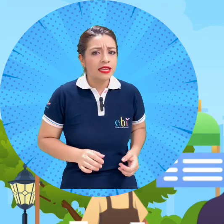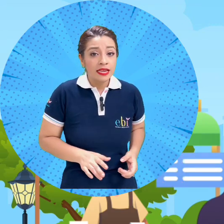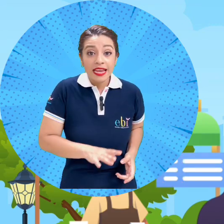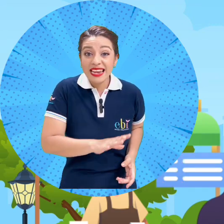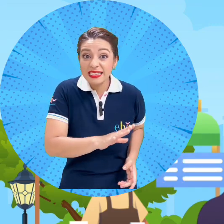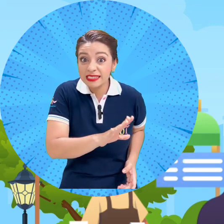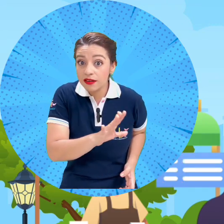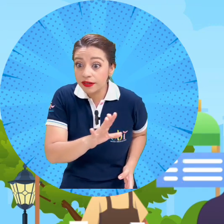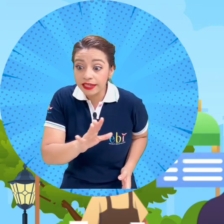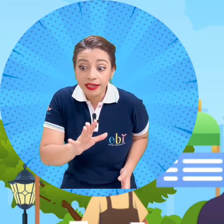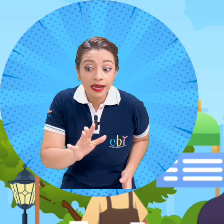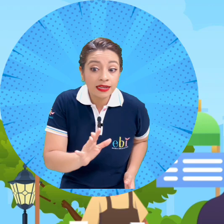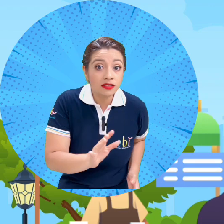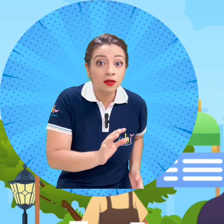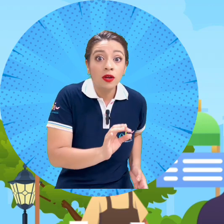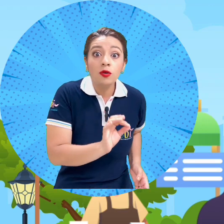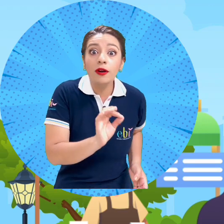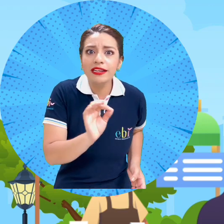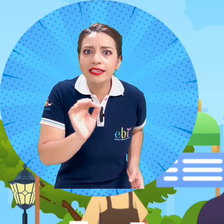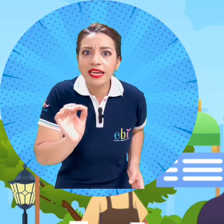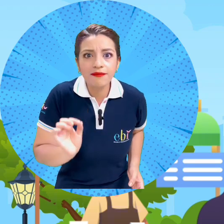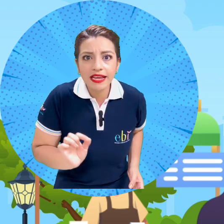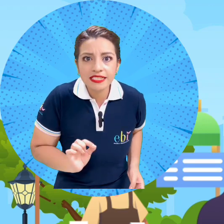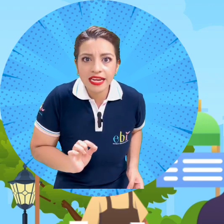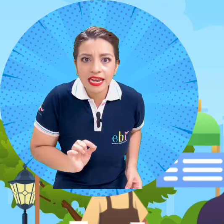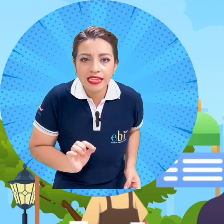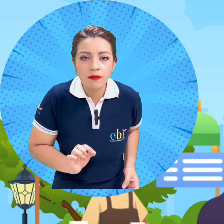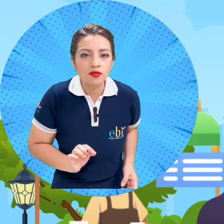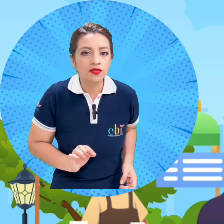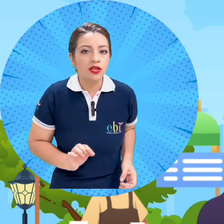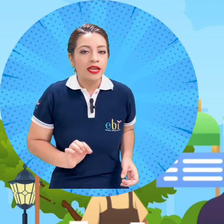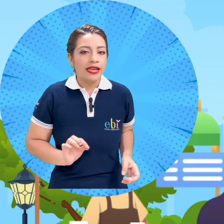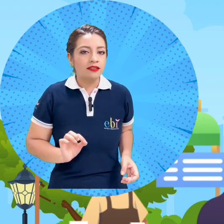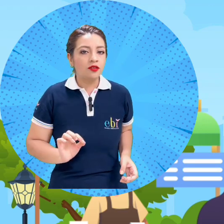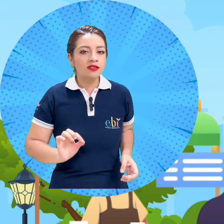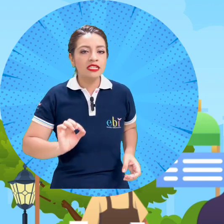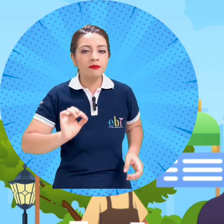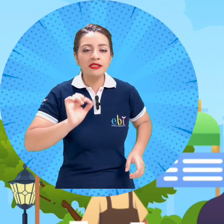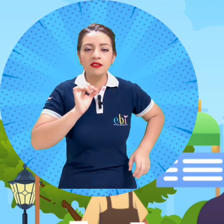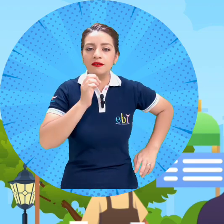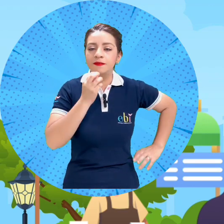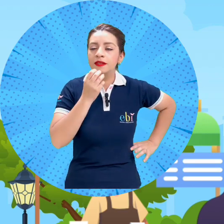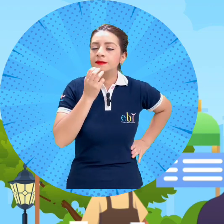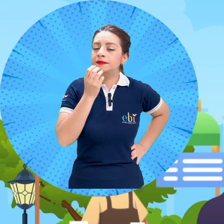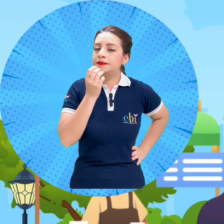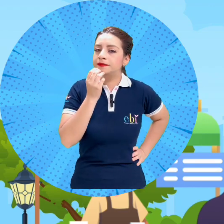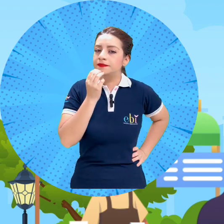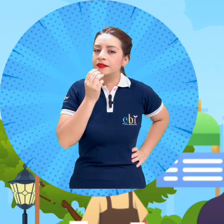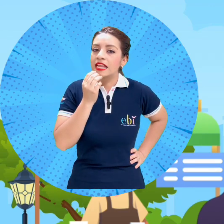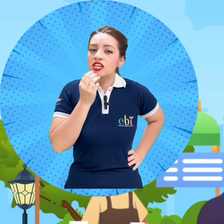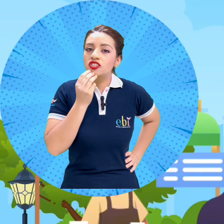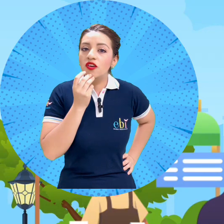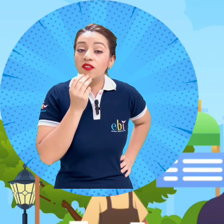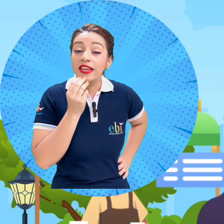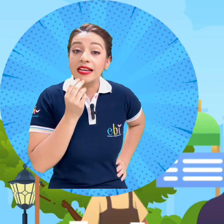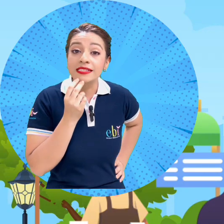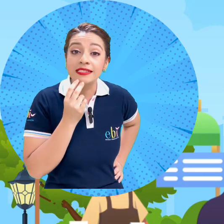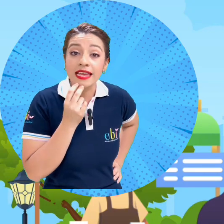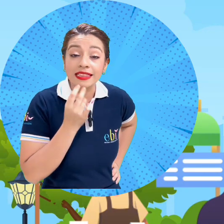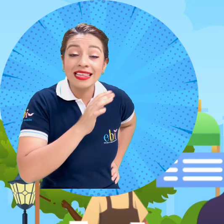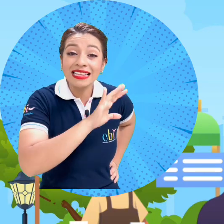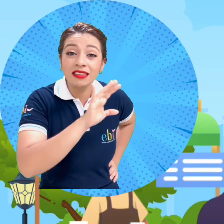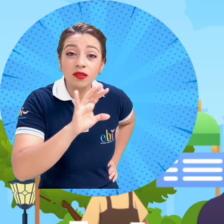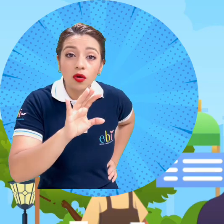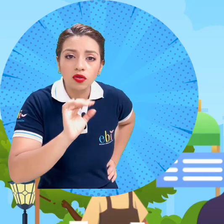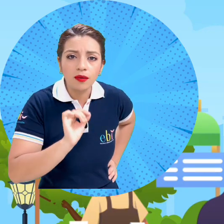oportunidad. Él está vigilando cualquier brecha que le demos. Entonces pensó: yo voy a